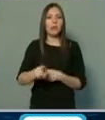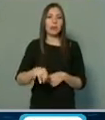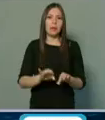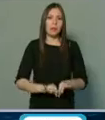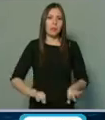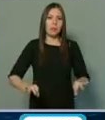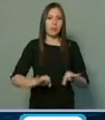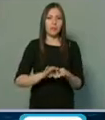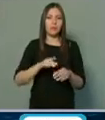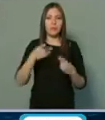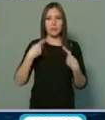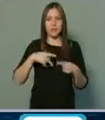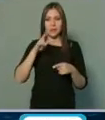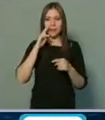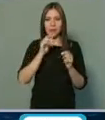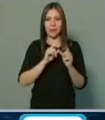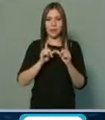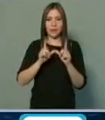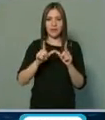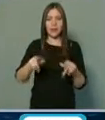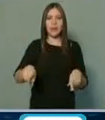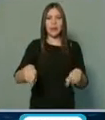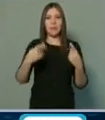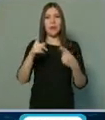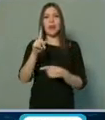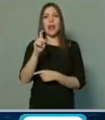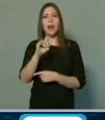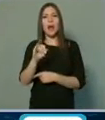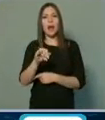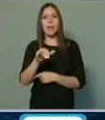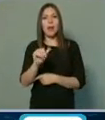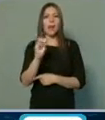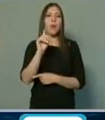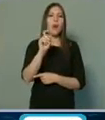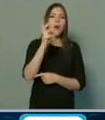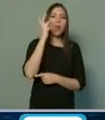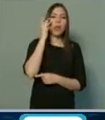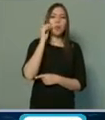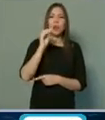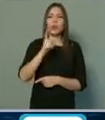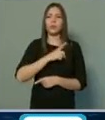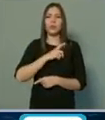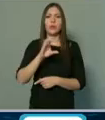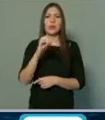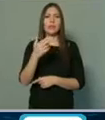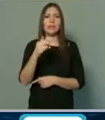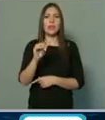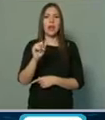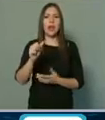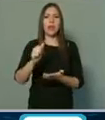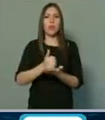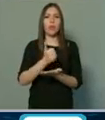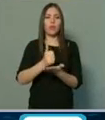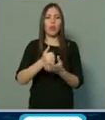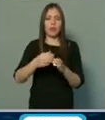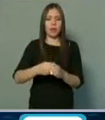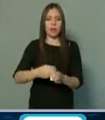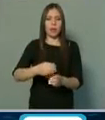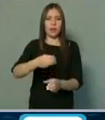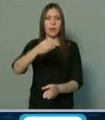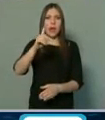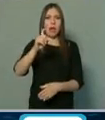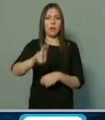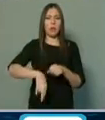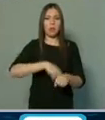que todos hemos visto ya la chía que te la venden en agua de Jamaica, que en agua de limón, o incluso la misma chía la ponen en botellas para ir al gimnasio en